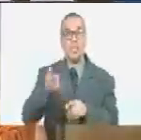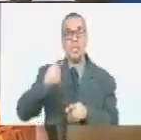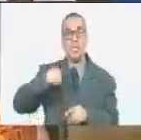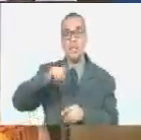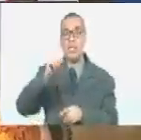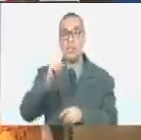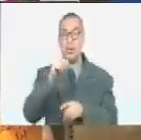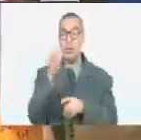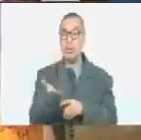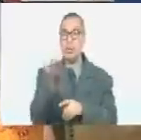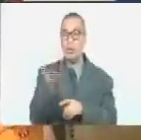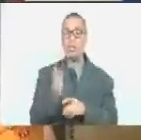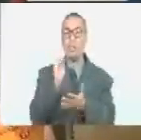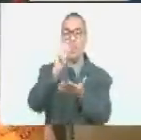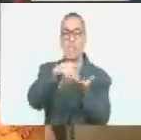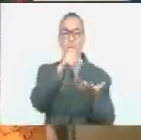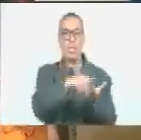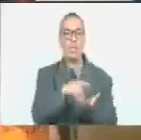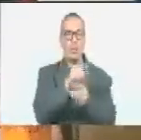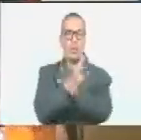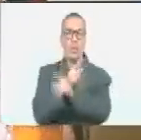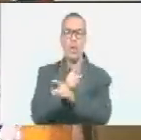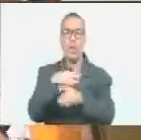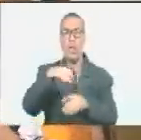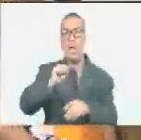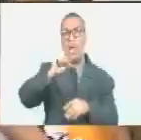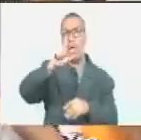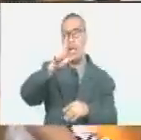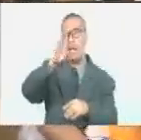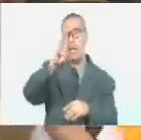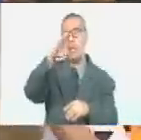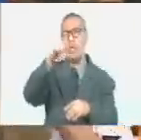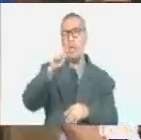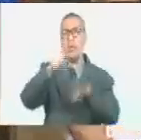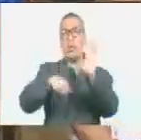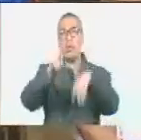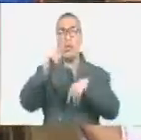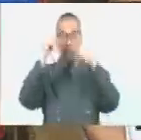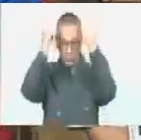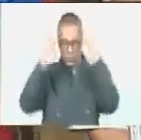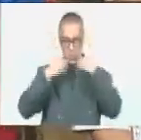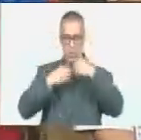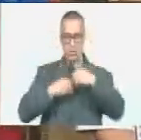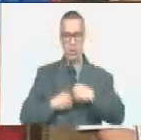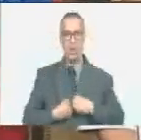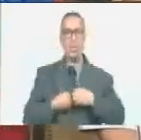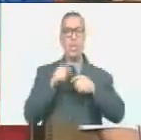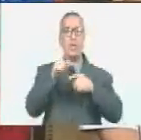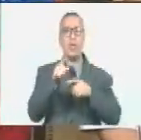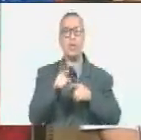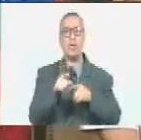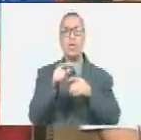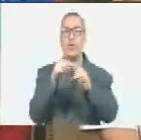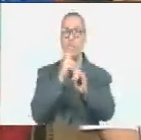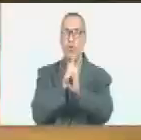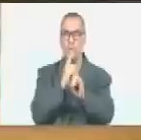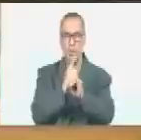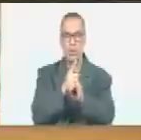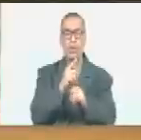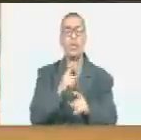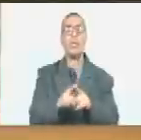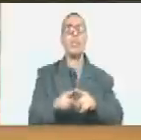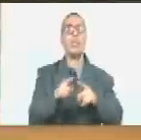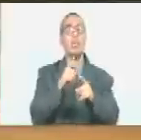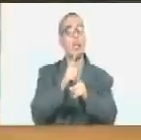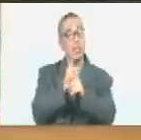una destacadísima participación en los Juegos del ALBA. De las 12 medallas que estaban en lisa, que estaban en competencia en los Juegos